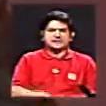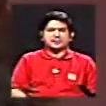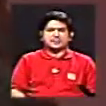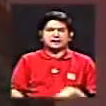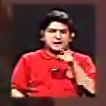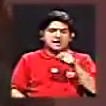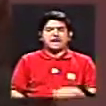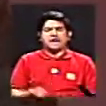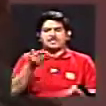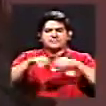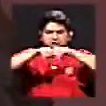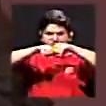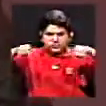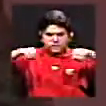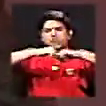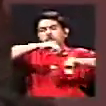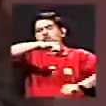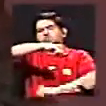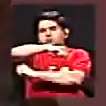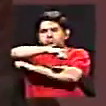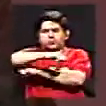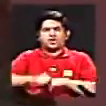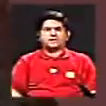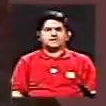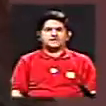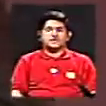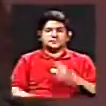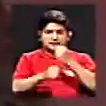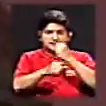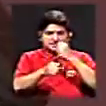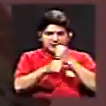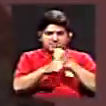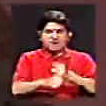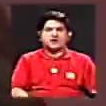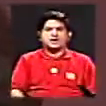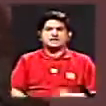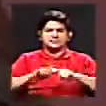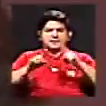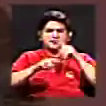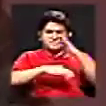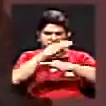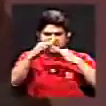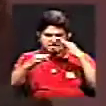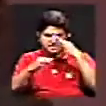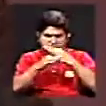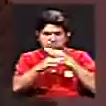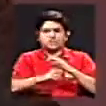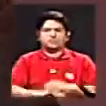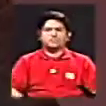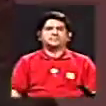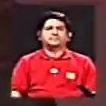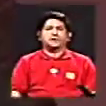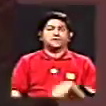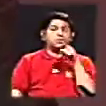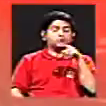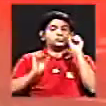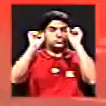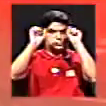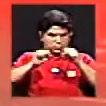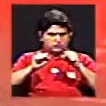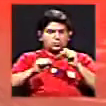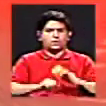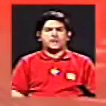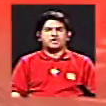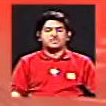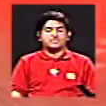las alcantarillas, los puentes, lo que se llaman las obras de arte, los cabezales, las tomas, uh-huh, de aguas, etcétera. Y usted,